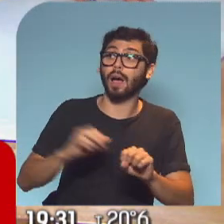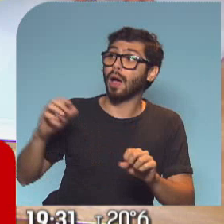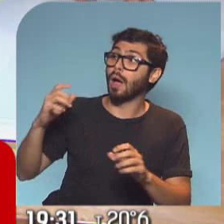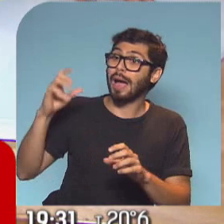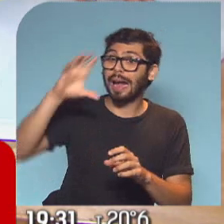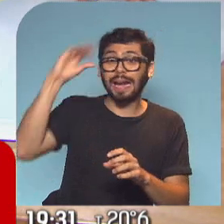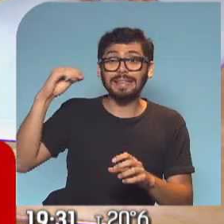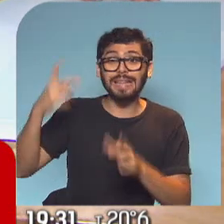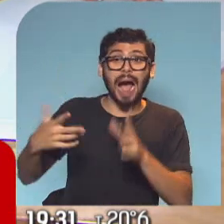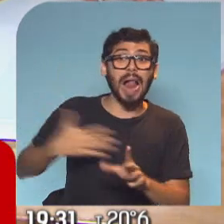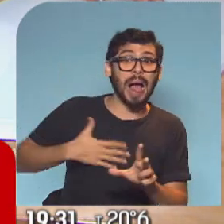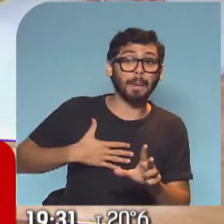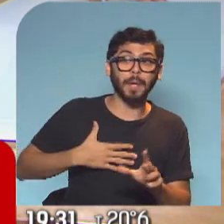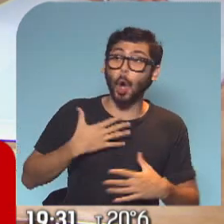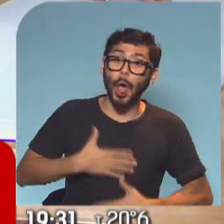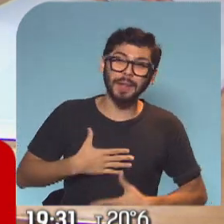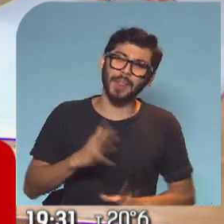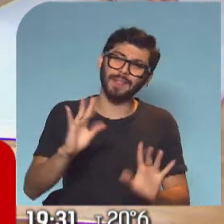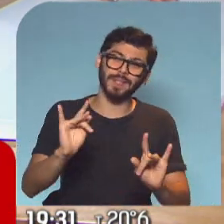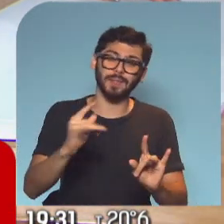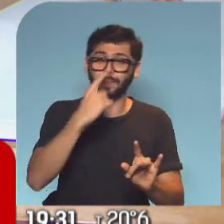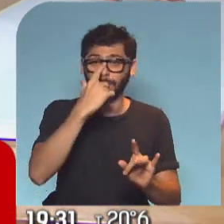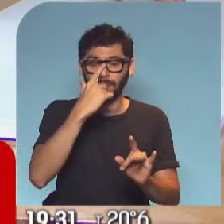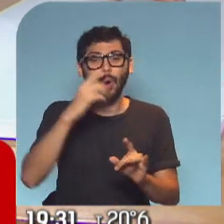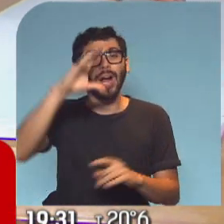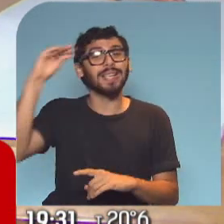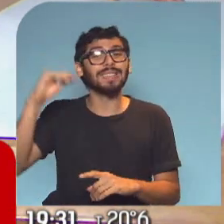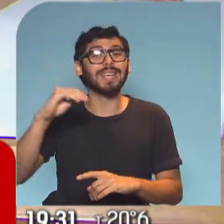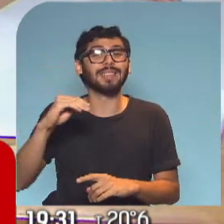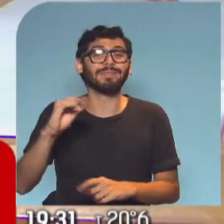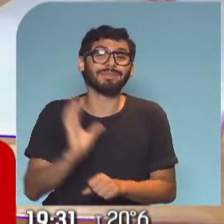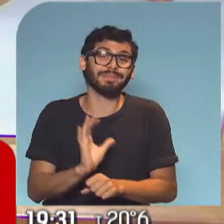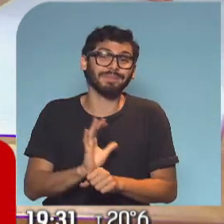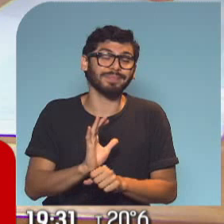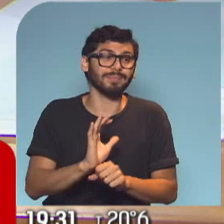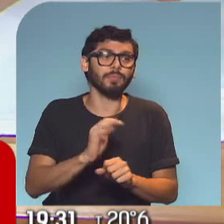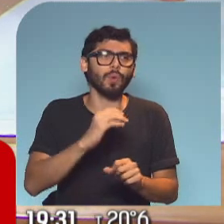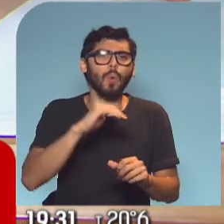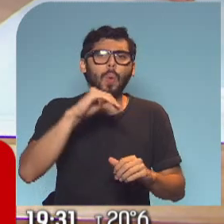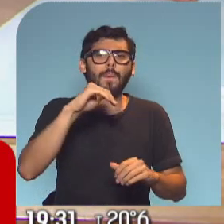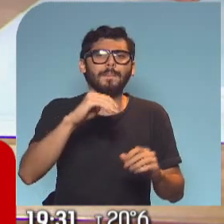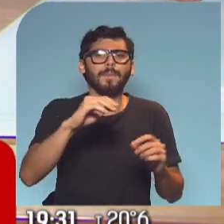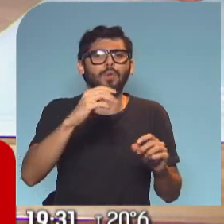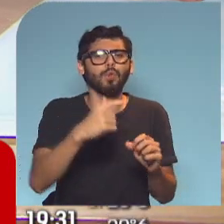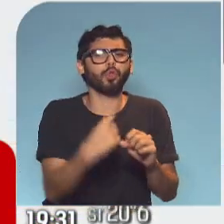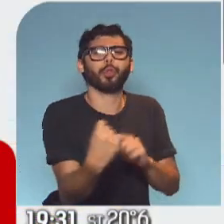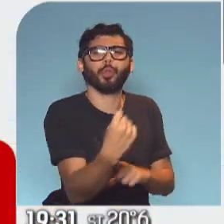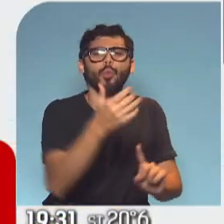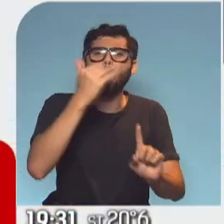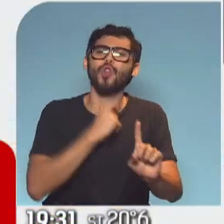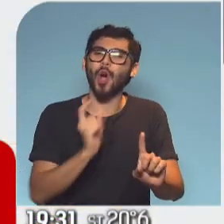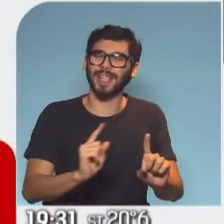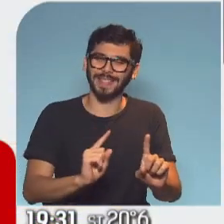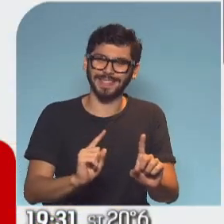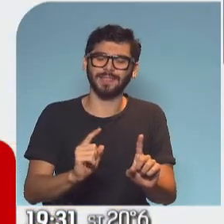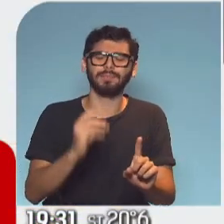Es alejar a Rodríguez Larreta ¿de qué? Del voto duro de Juntos por el Cambio, que es lo que él tiene consolidado. ¿Y por qué puede resultar esto importante? Porque también